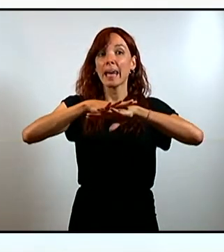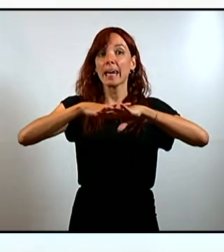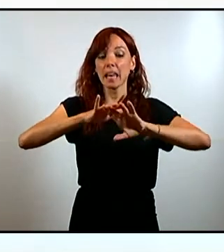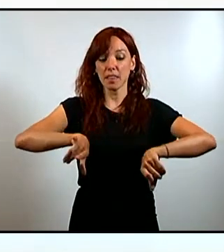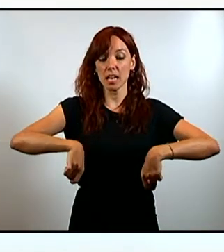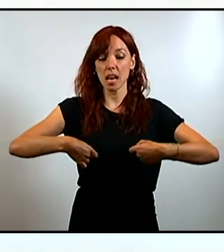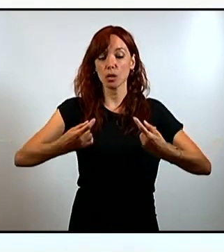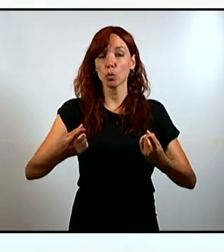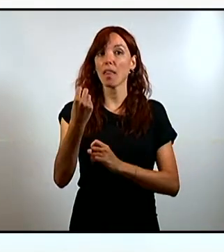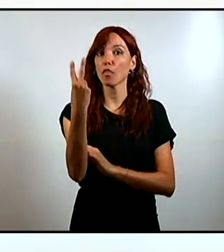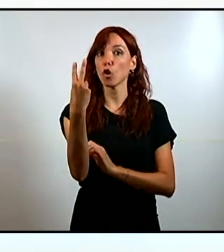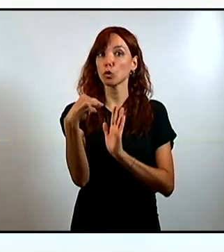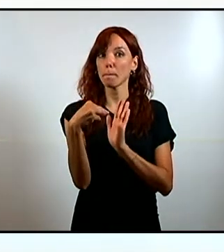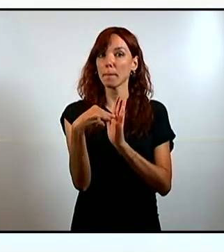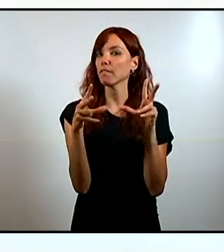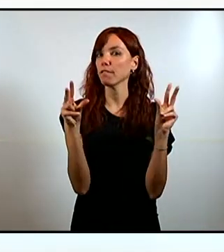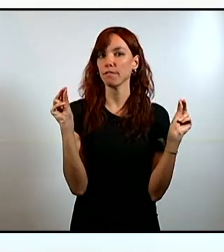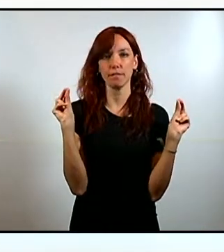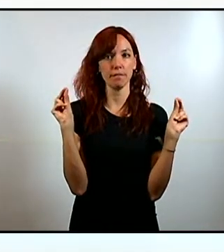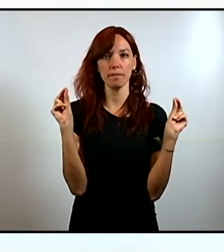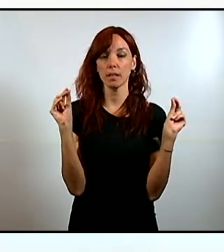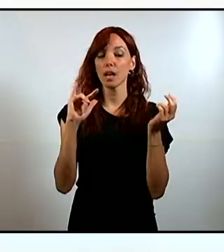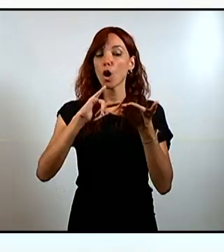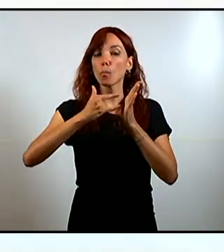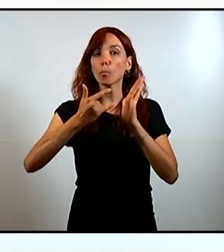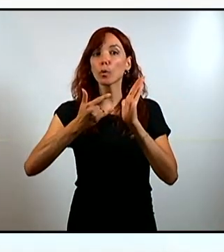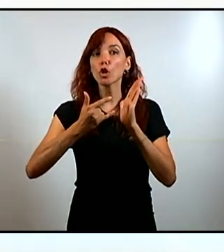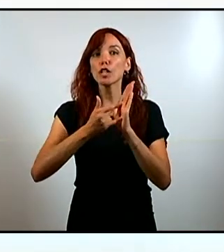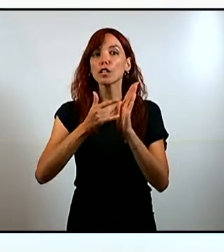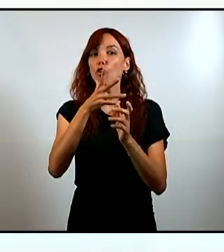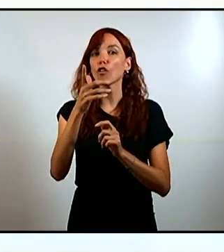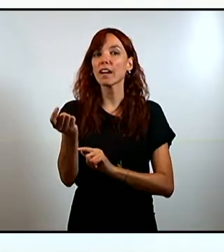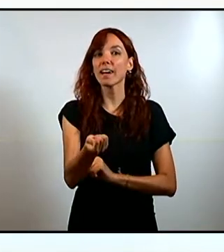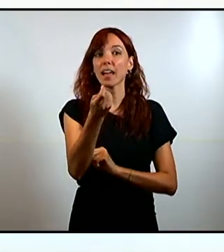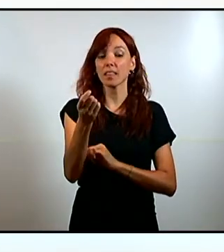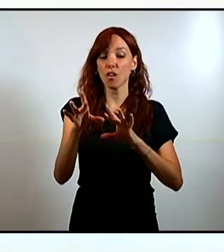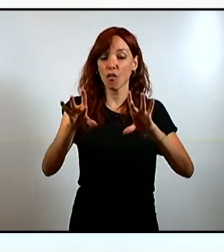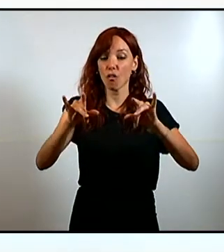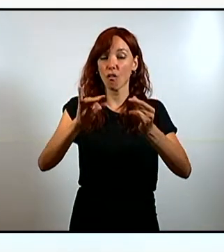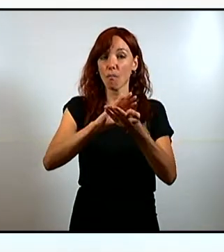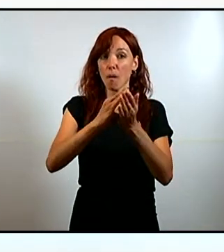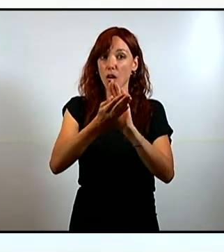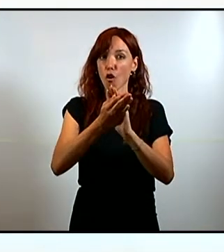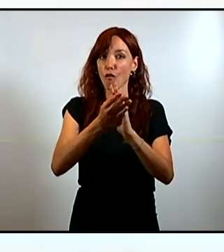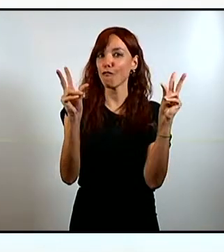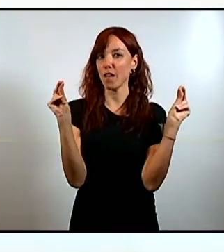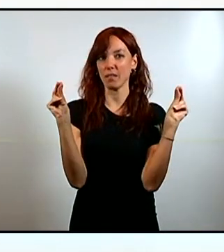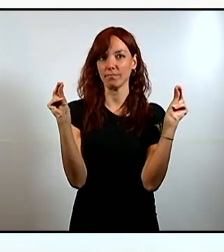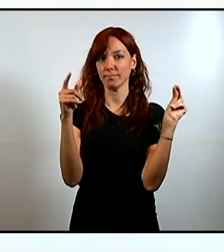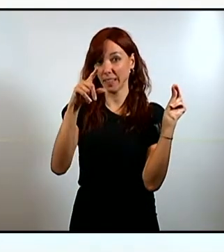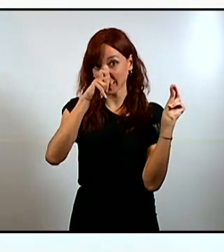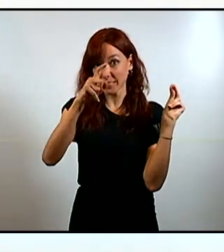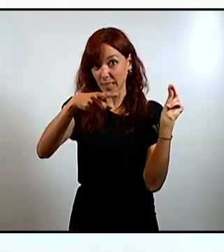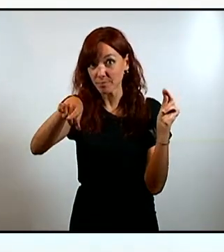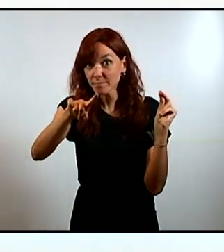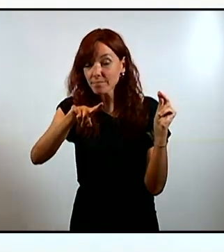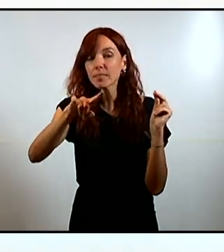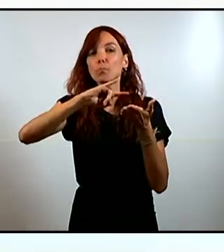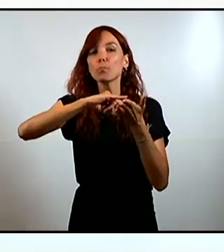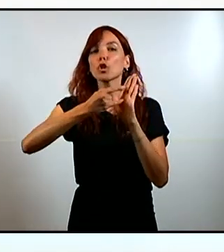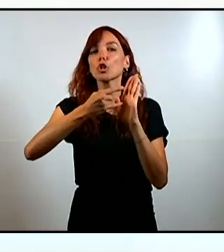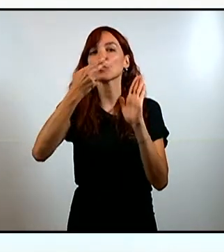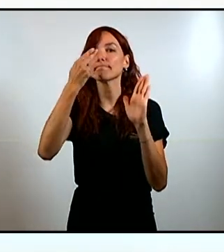la biodiversidad del proyecto de transformación de regadío de Tierra de Barros. Como os recordáis, el proyecto es de interés